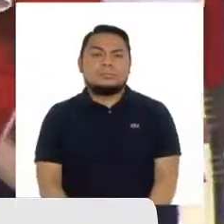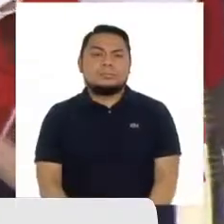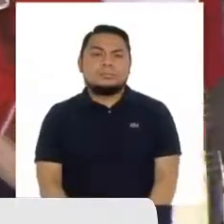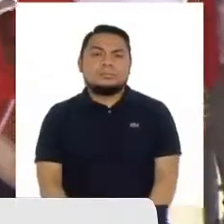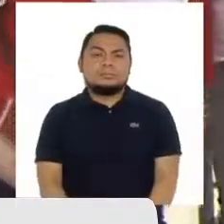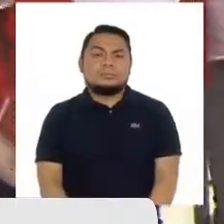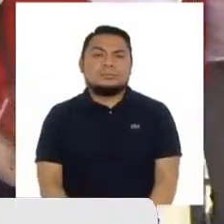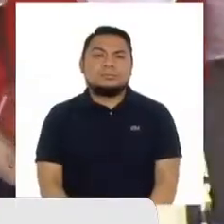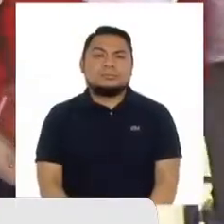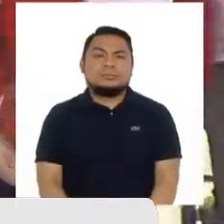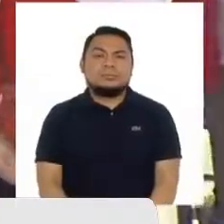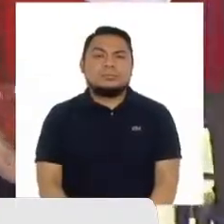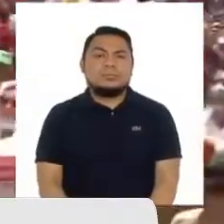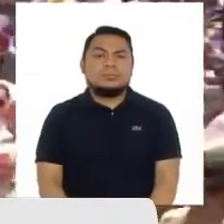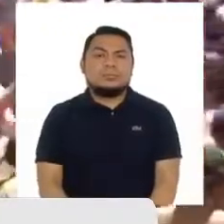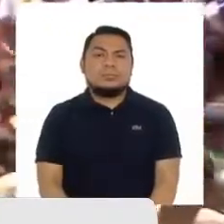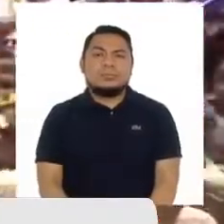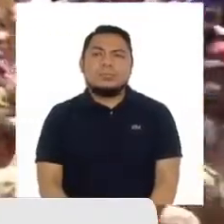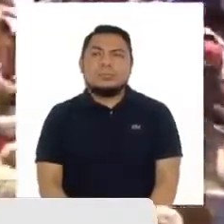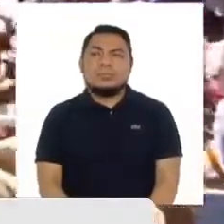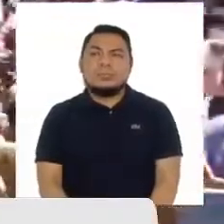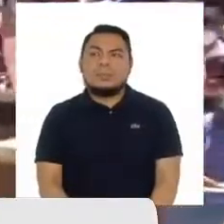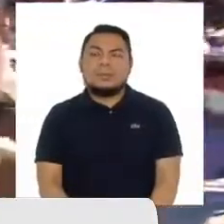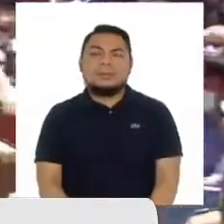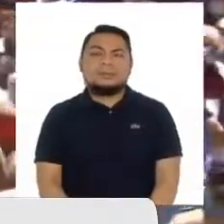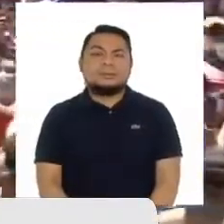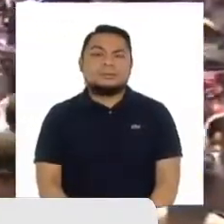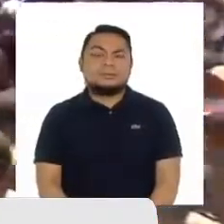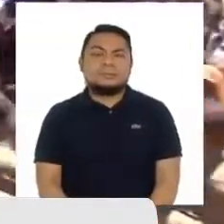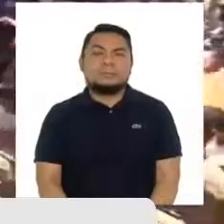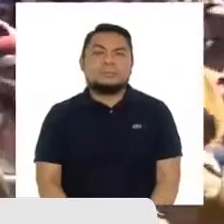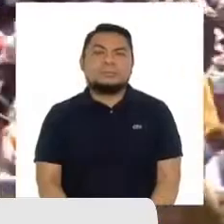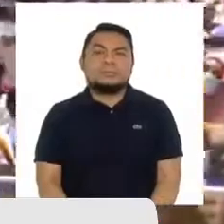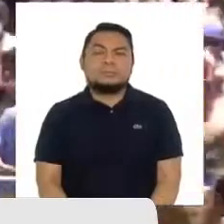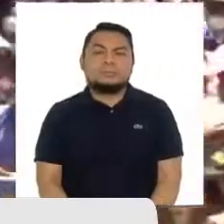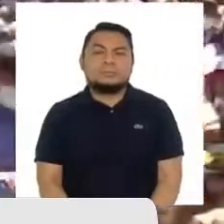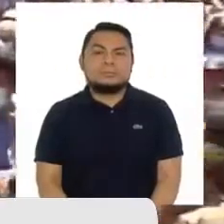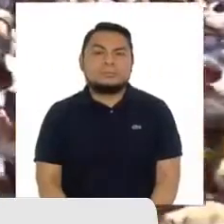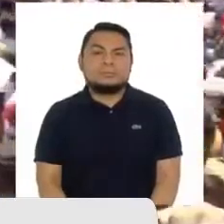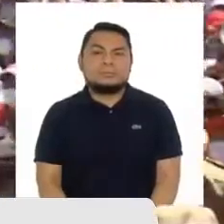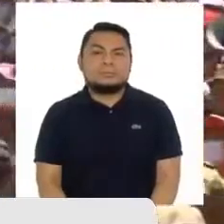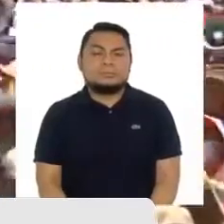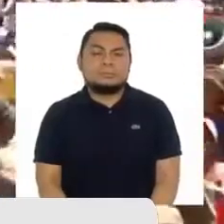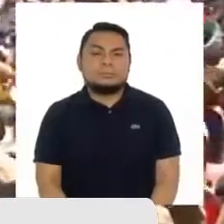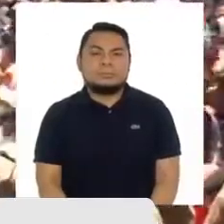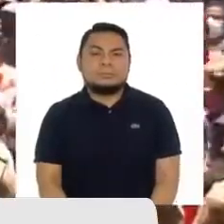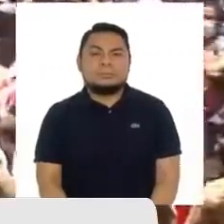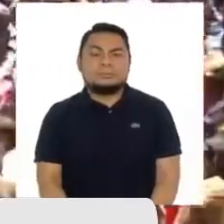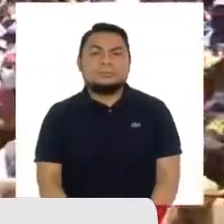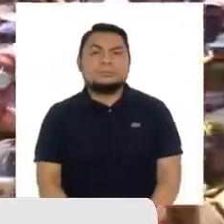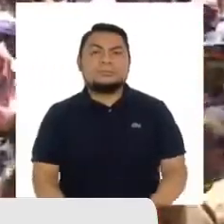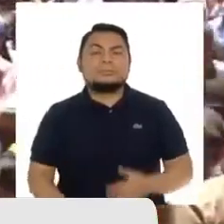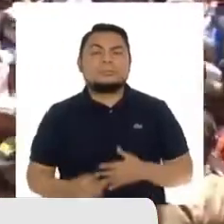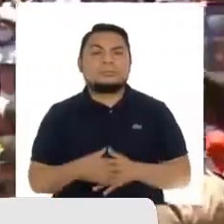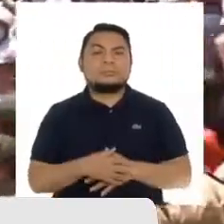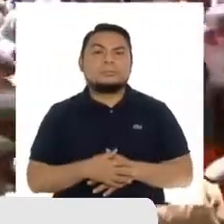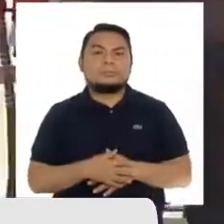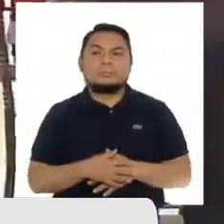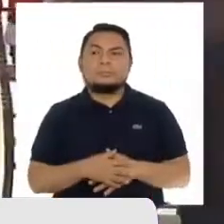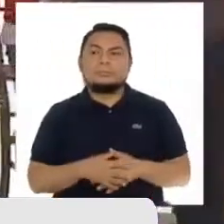república pedro castillo terror es quien ha dado cuenta un informe rubricado de los 100 primeros días de gestión